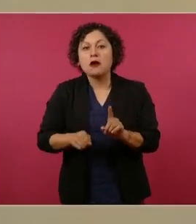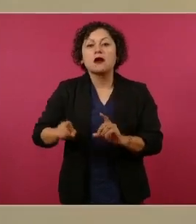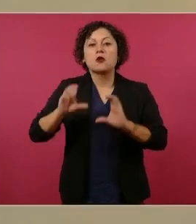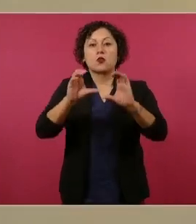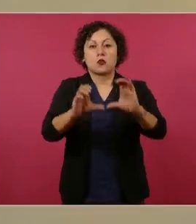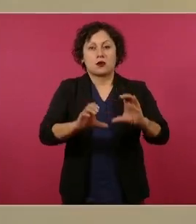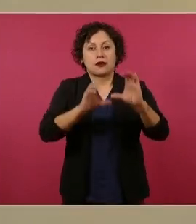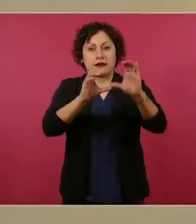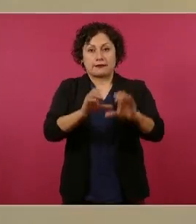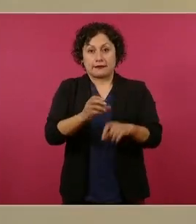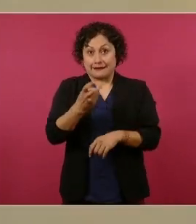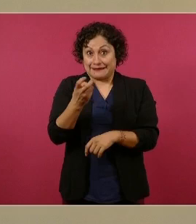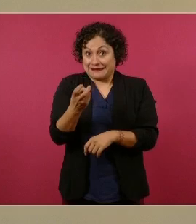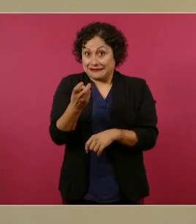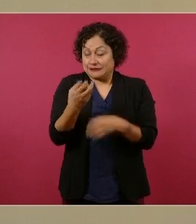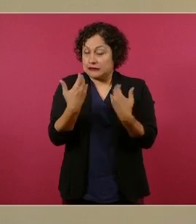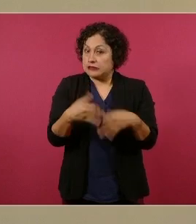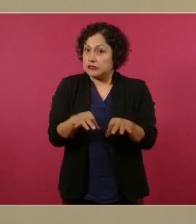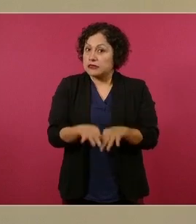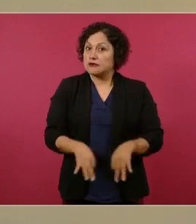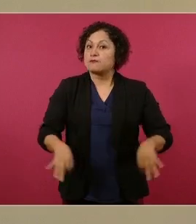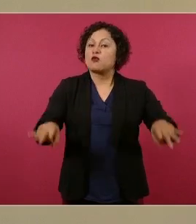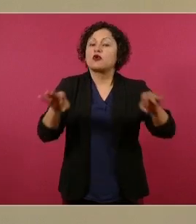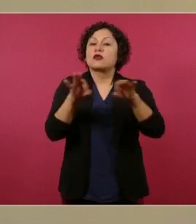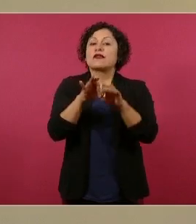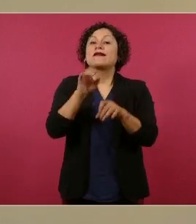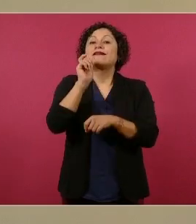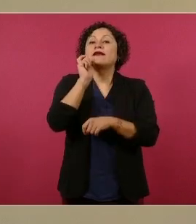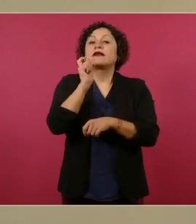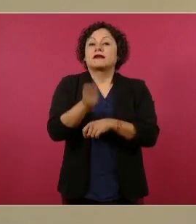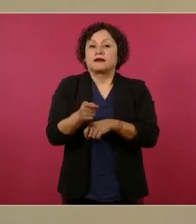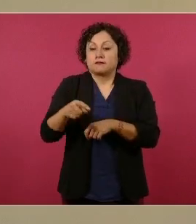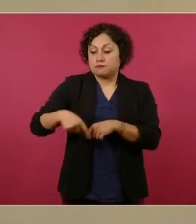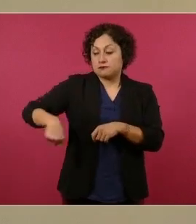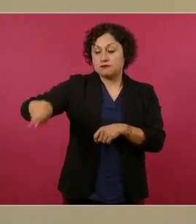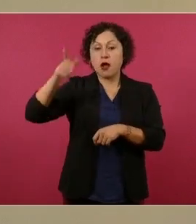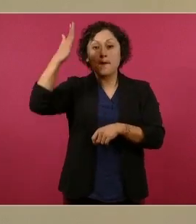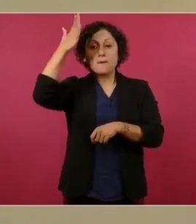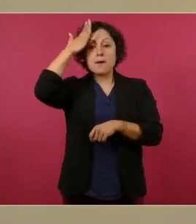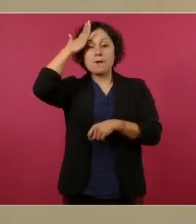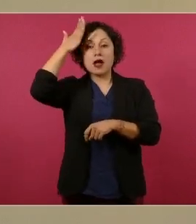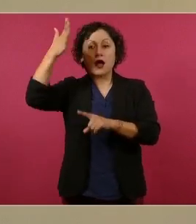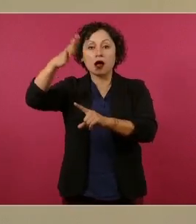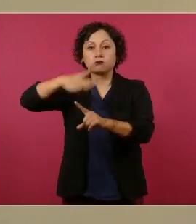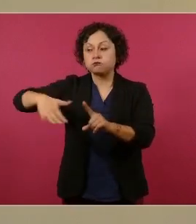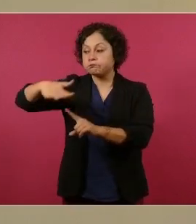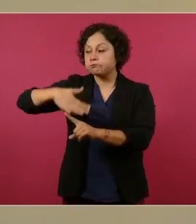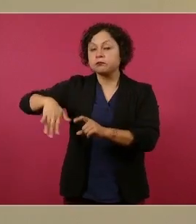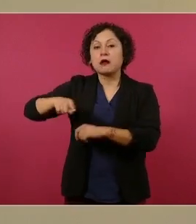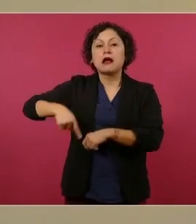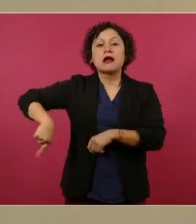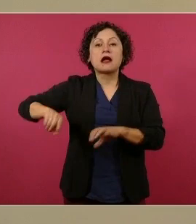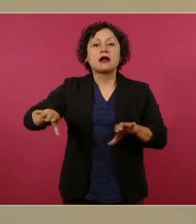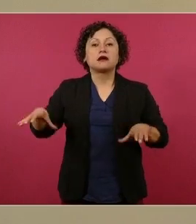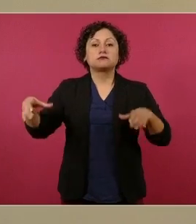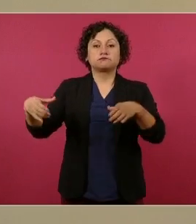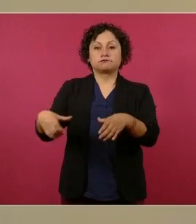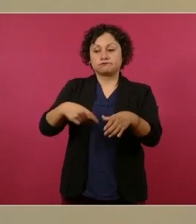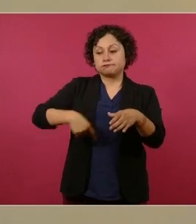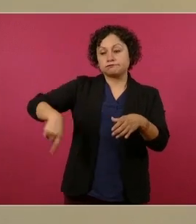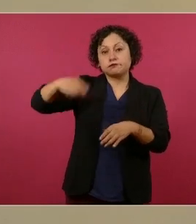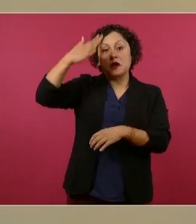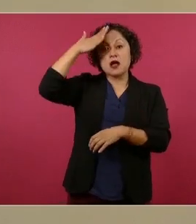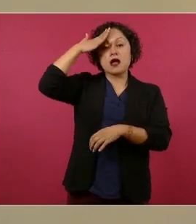que se da la instrucción directamente entre los titulares de las áreas, es decir, es inmediata